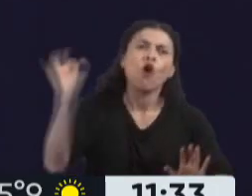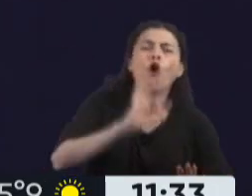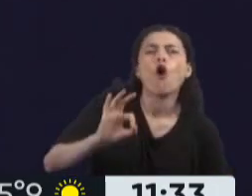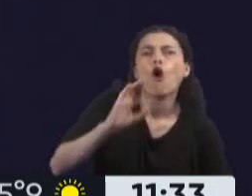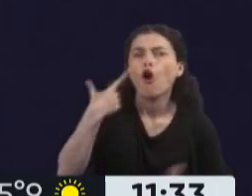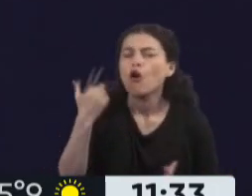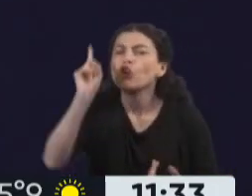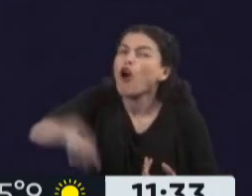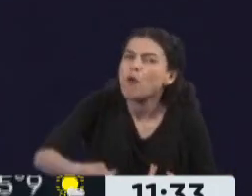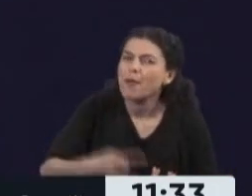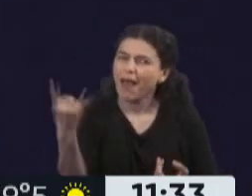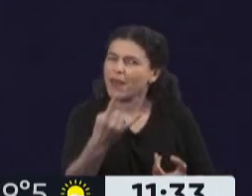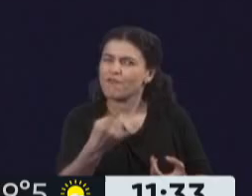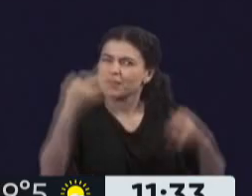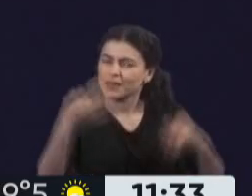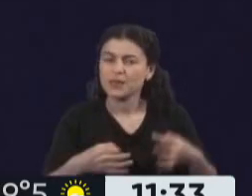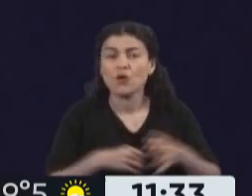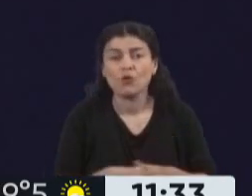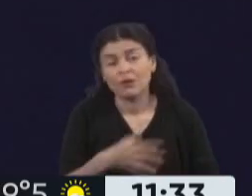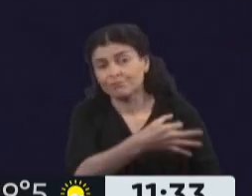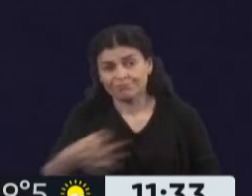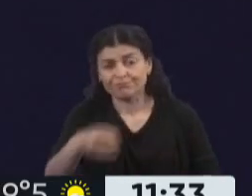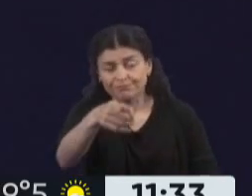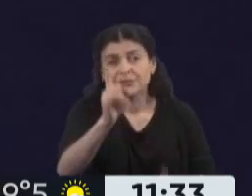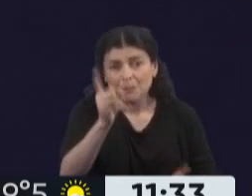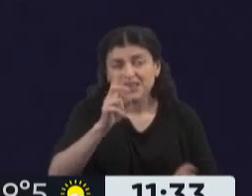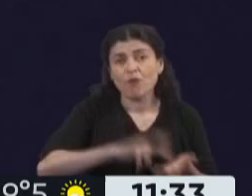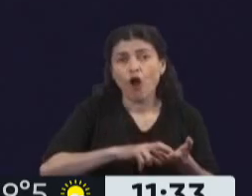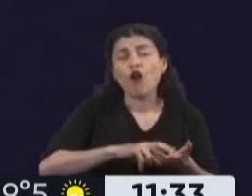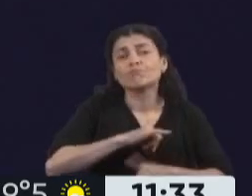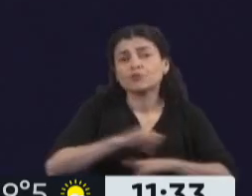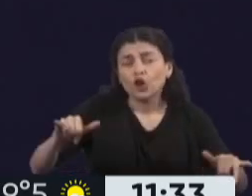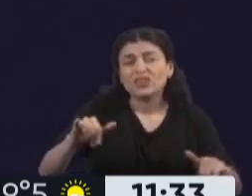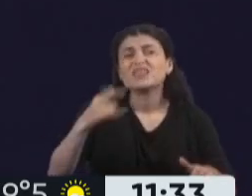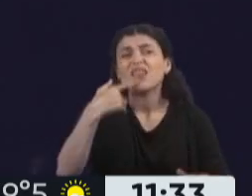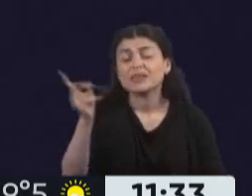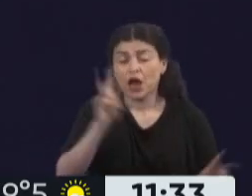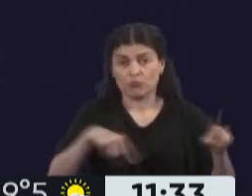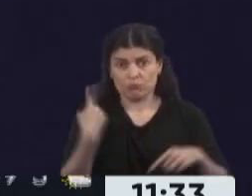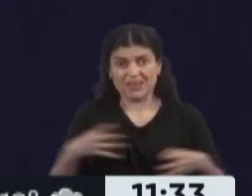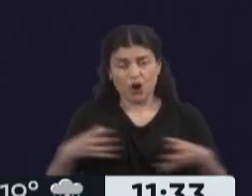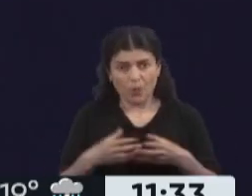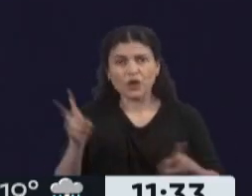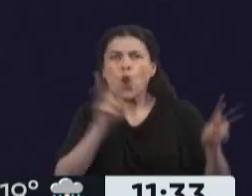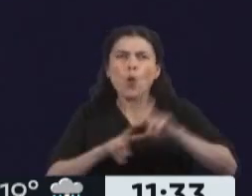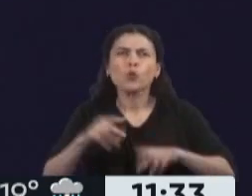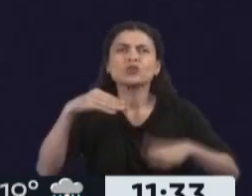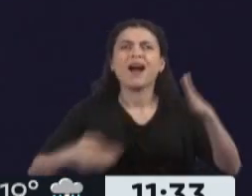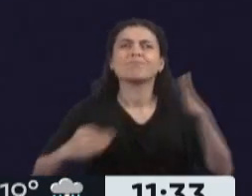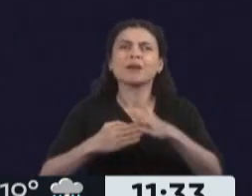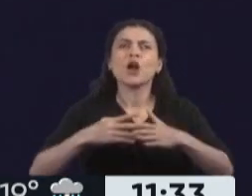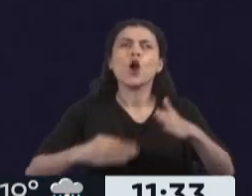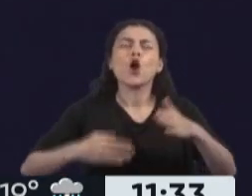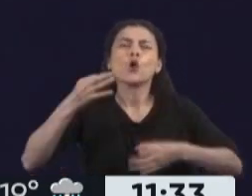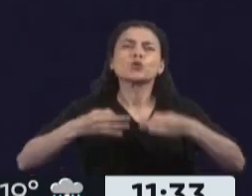que lo sustenten. Y efectivamente una de esas noticias fue que estábamos evaluando la ampliación de la Corte, cosa que no es así, porque